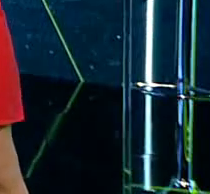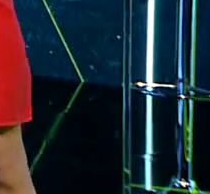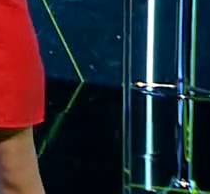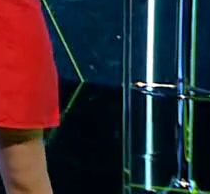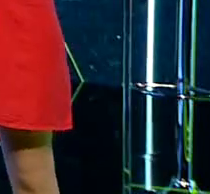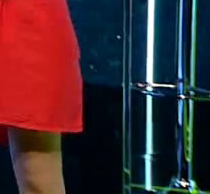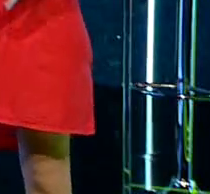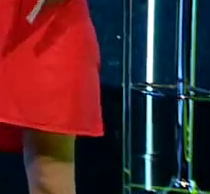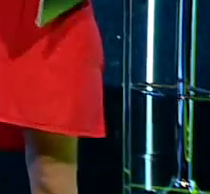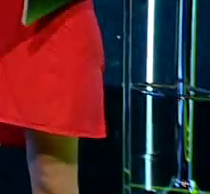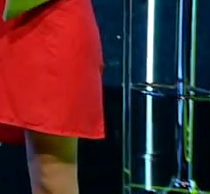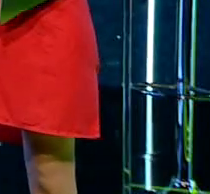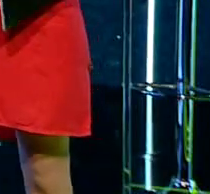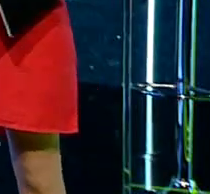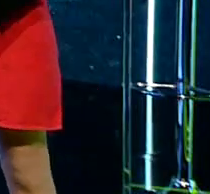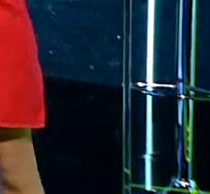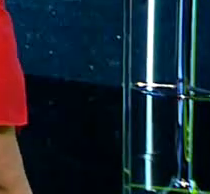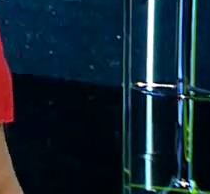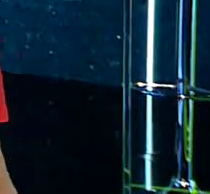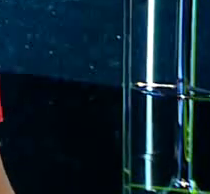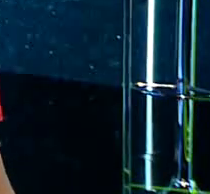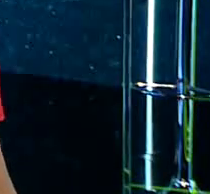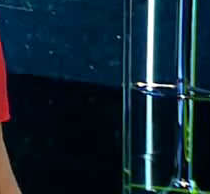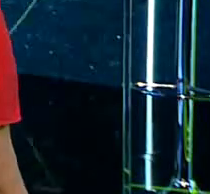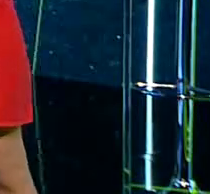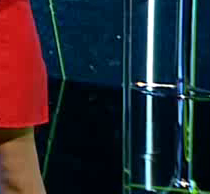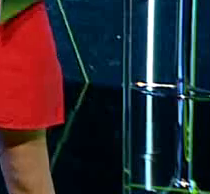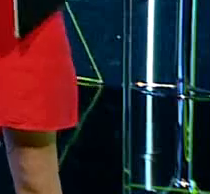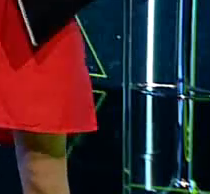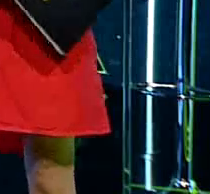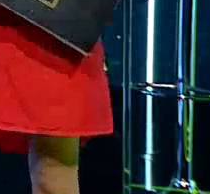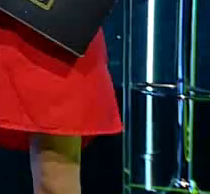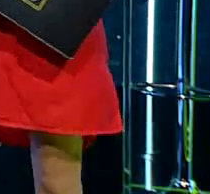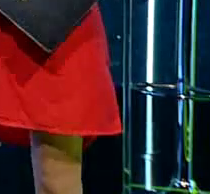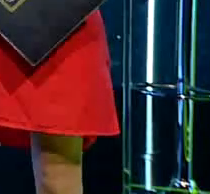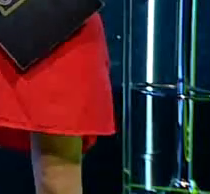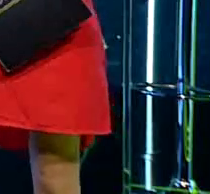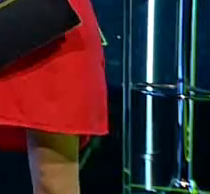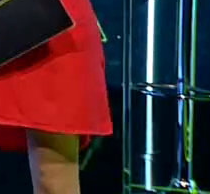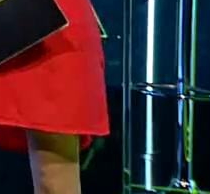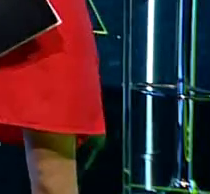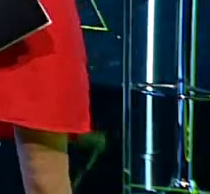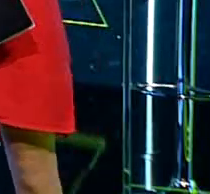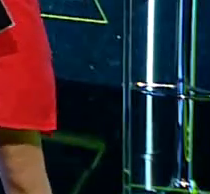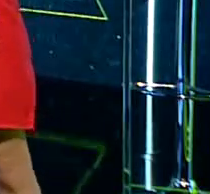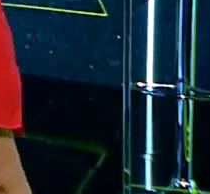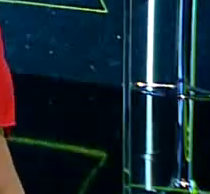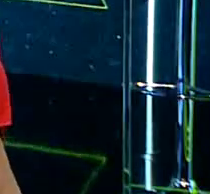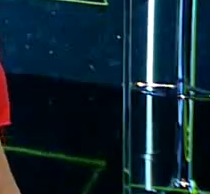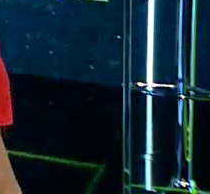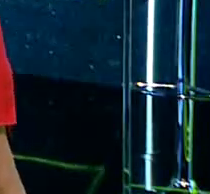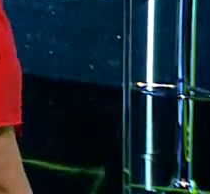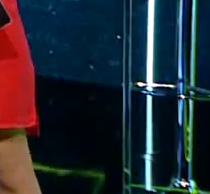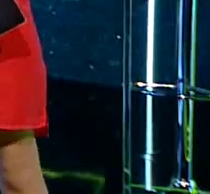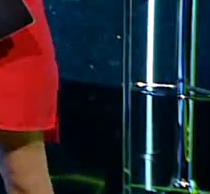con fines recreativos, mientras en paralelo también estamos un poco a la espera de que avance la reglamentación de la ley que facilita también el